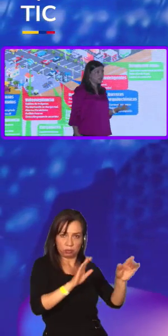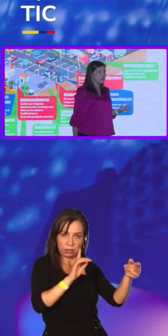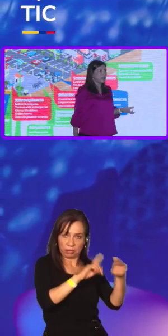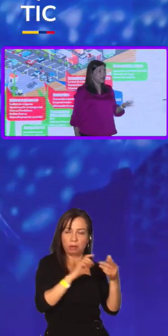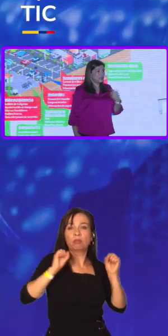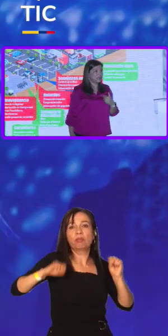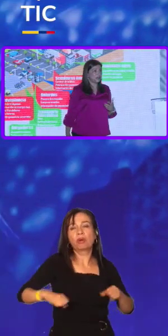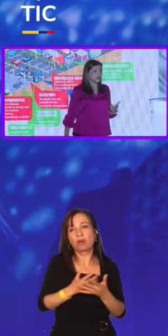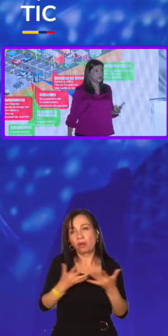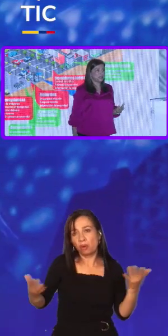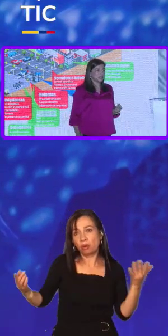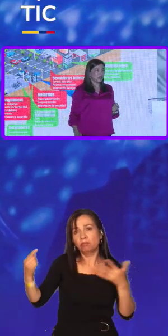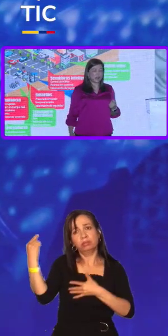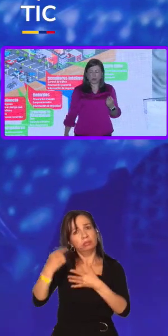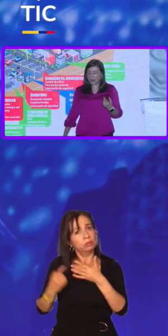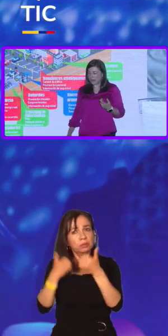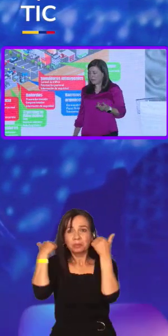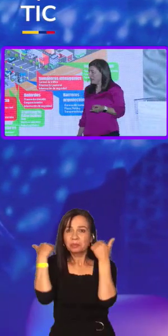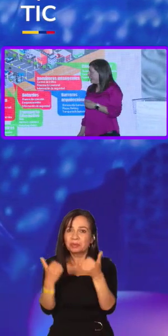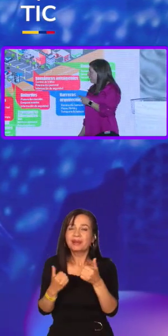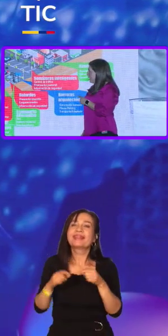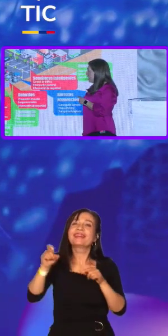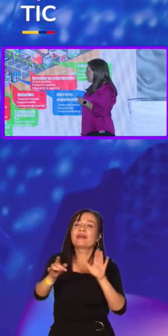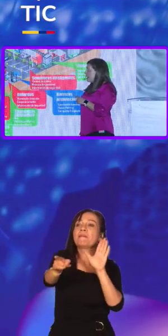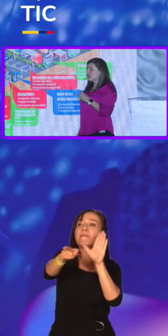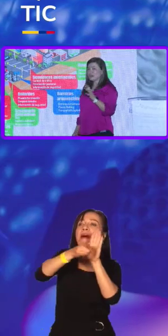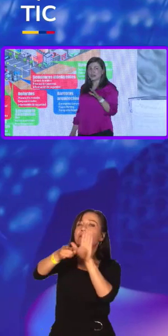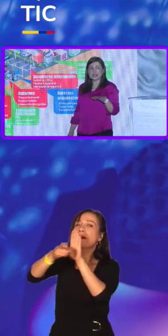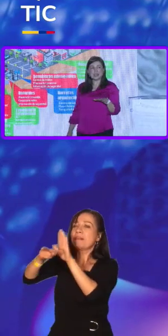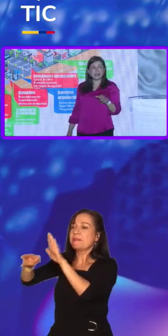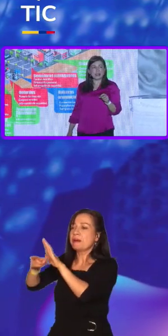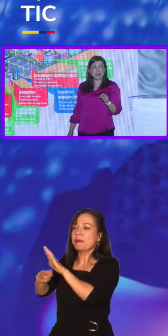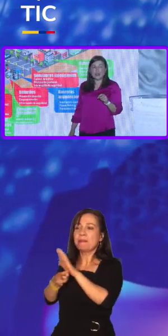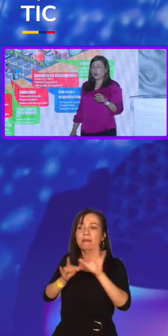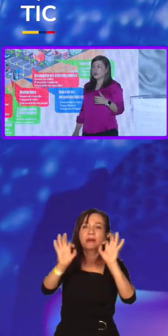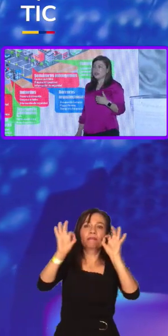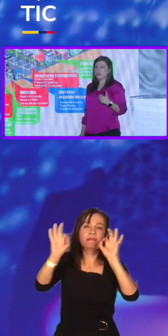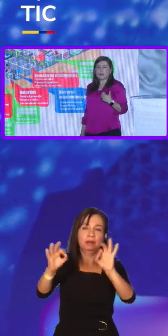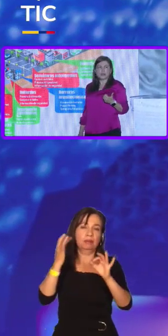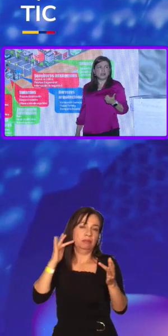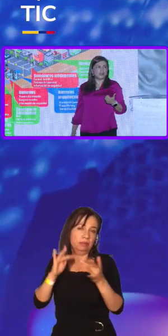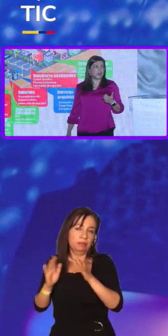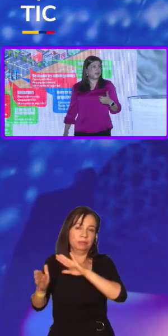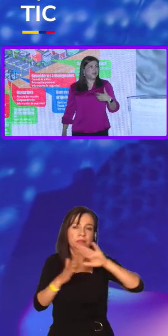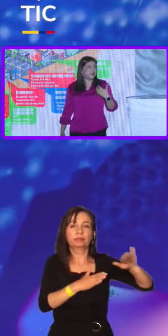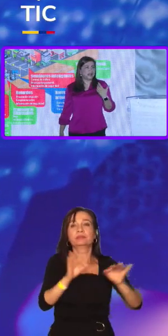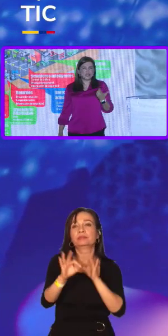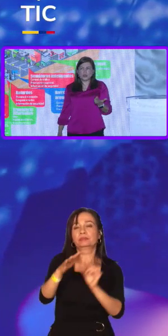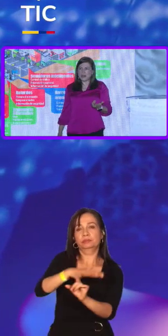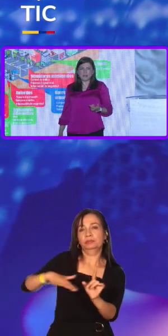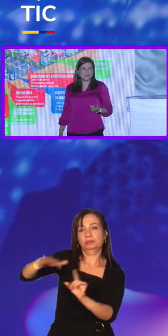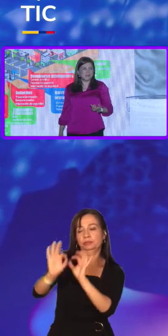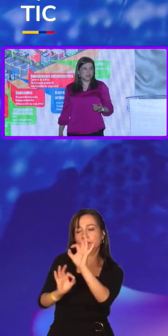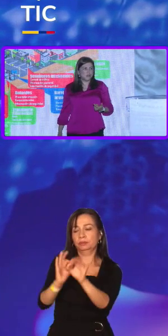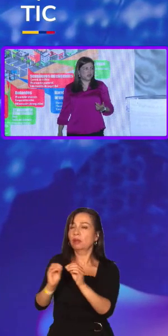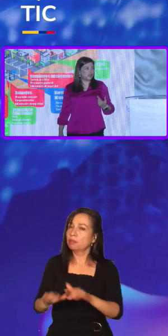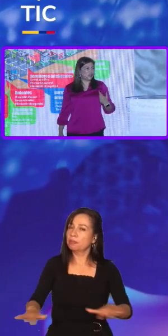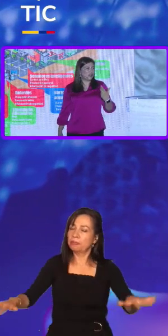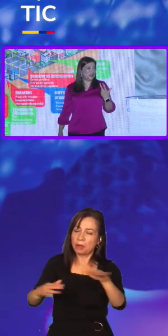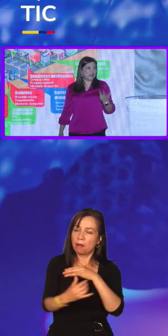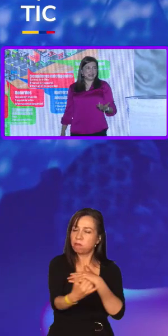de cosas las podemos hacer si tenemos el sensado adecuado. Y en el caso de sostenibilidad, cosas como monitoreo del